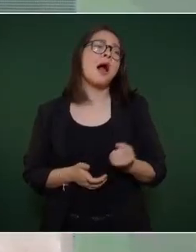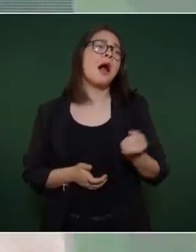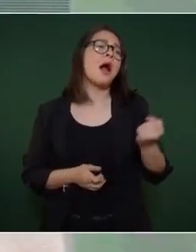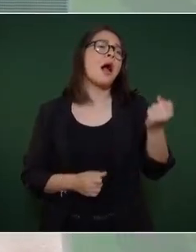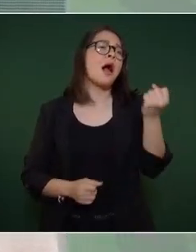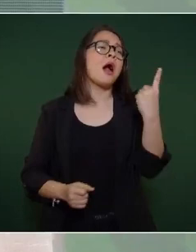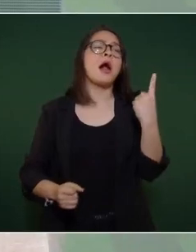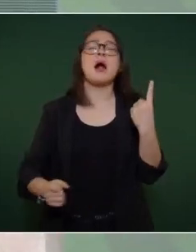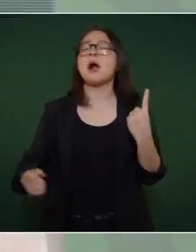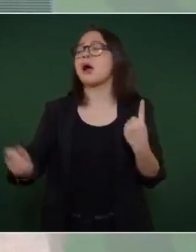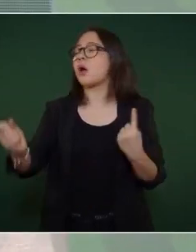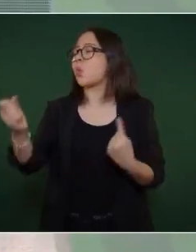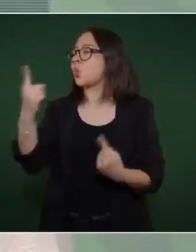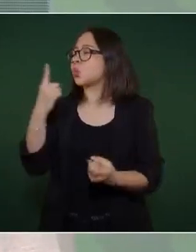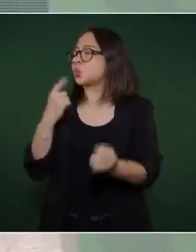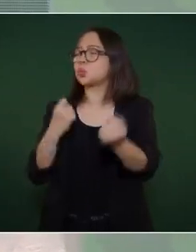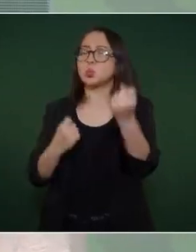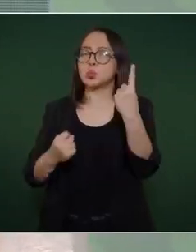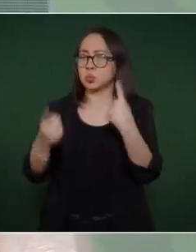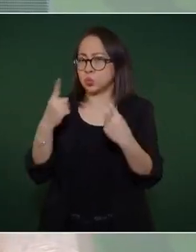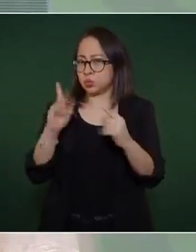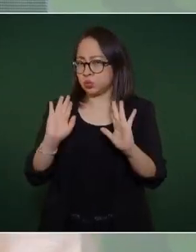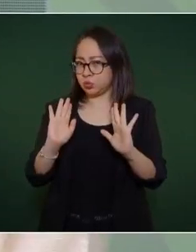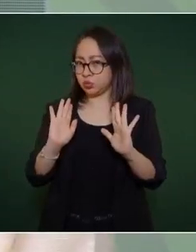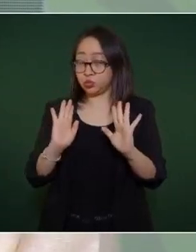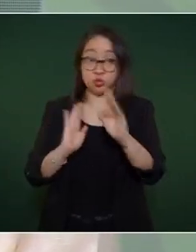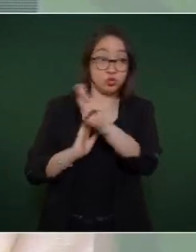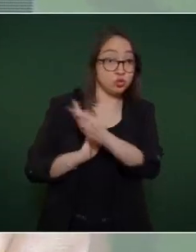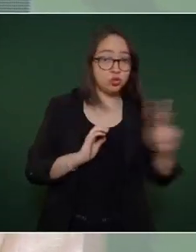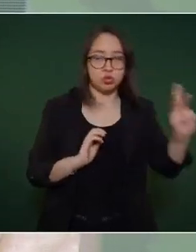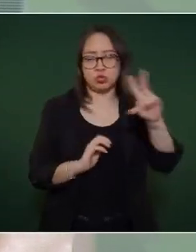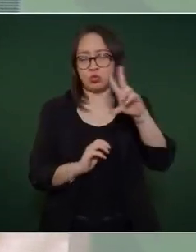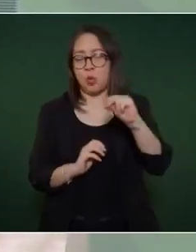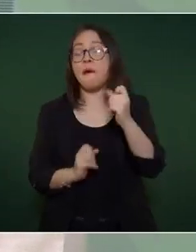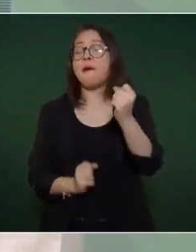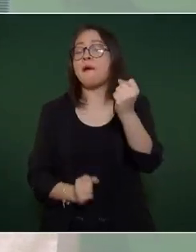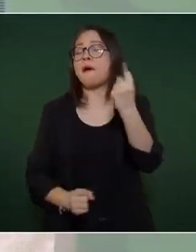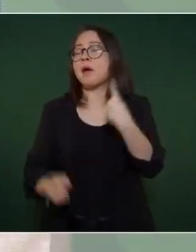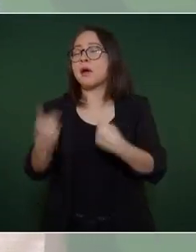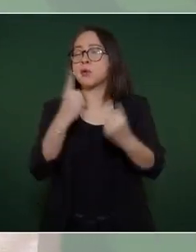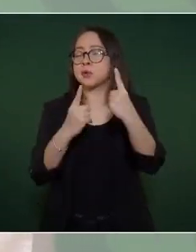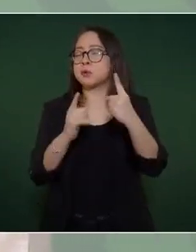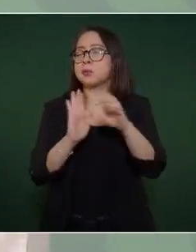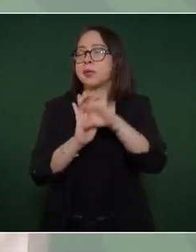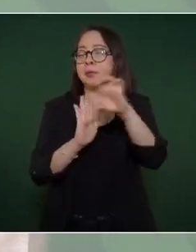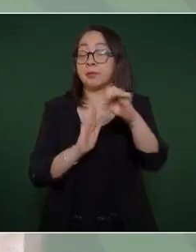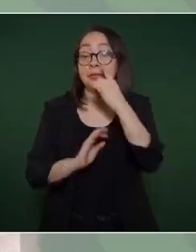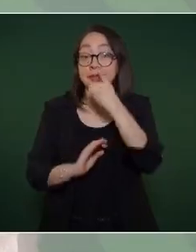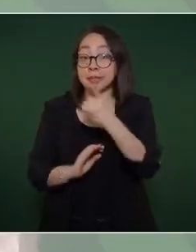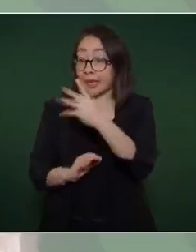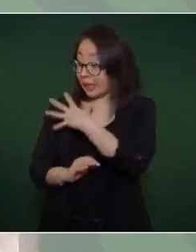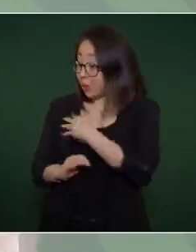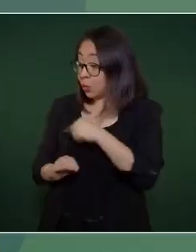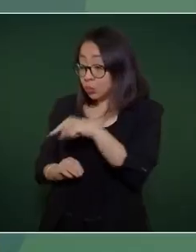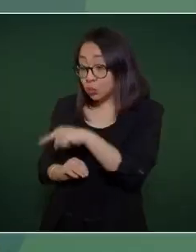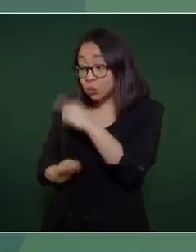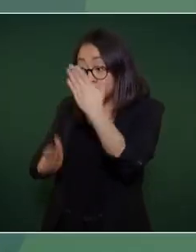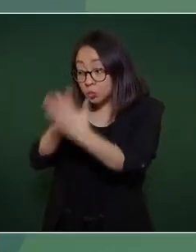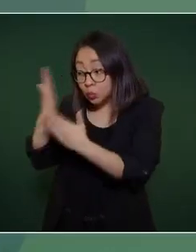casos, no general, pero se le decía a los hijos: estudia para cuando seas